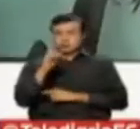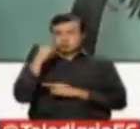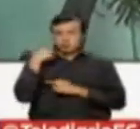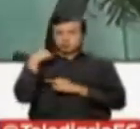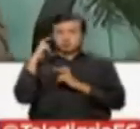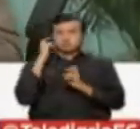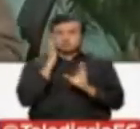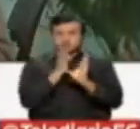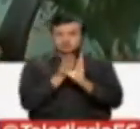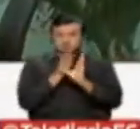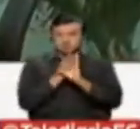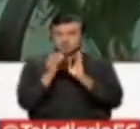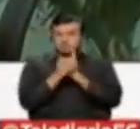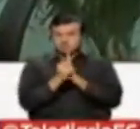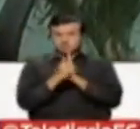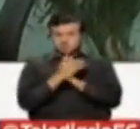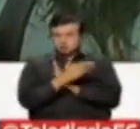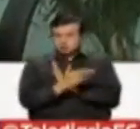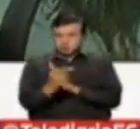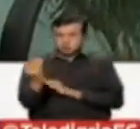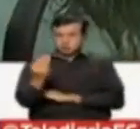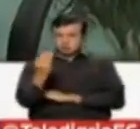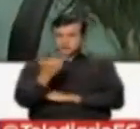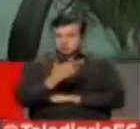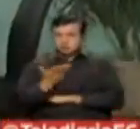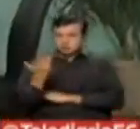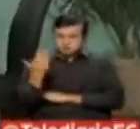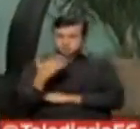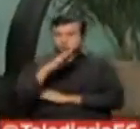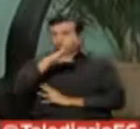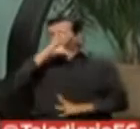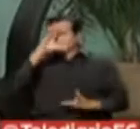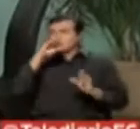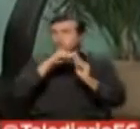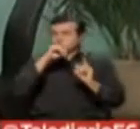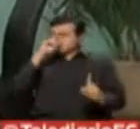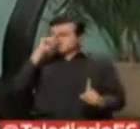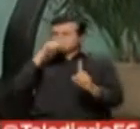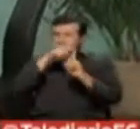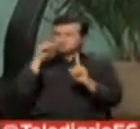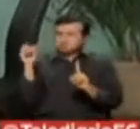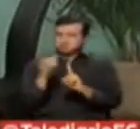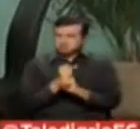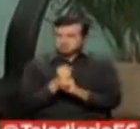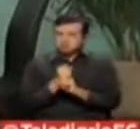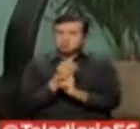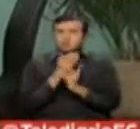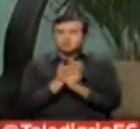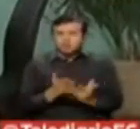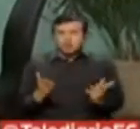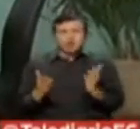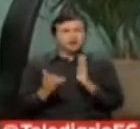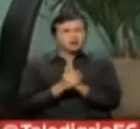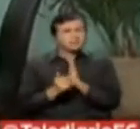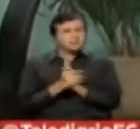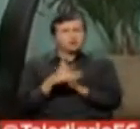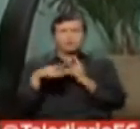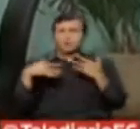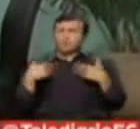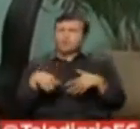psicológica en la capacitación de estos chicos todo es posible como vemos de ellos demuestran sus destrezas su